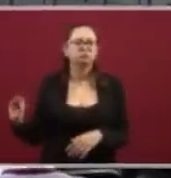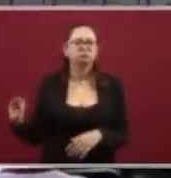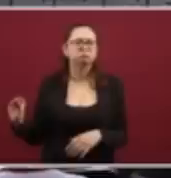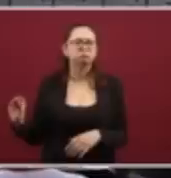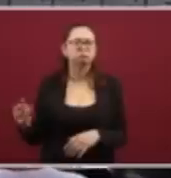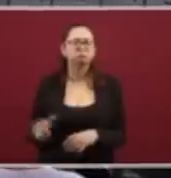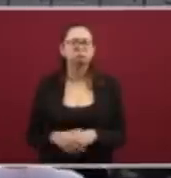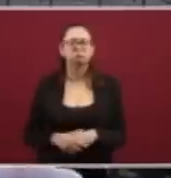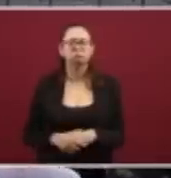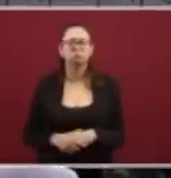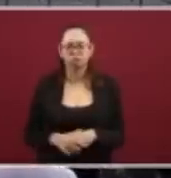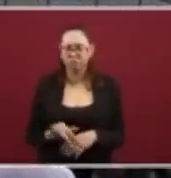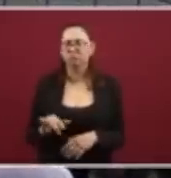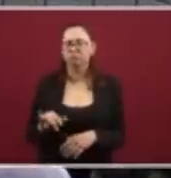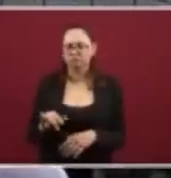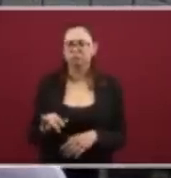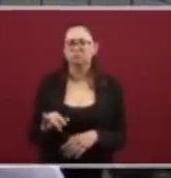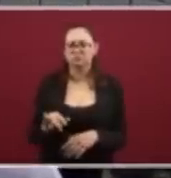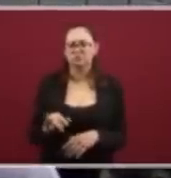sí